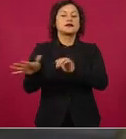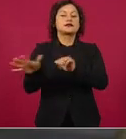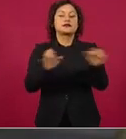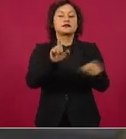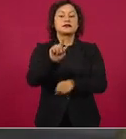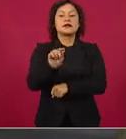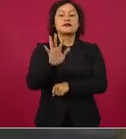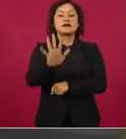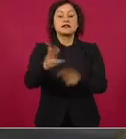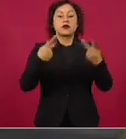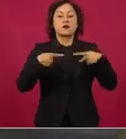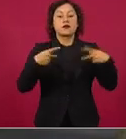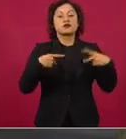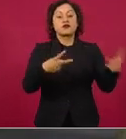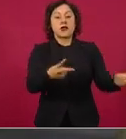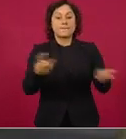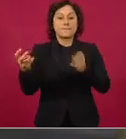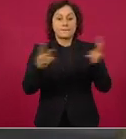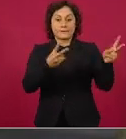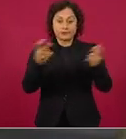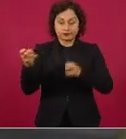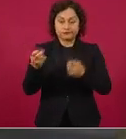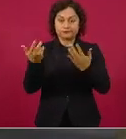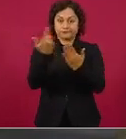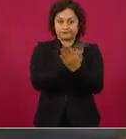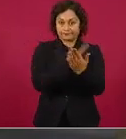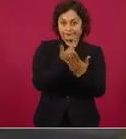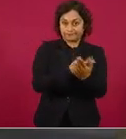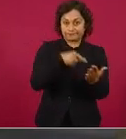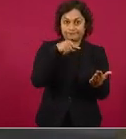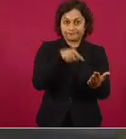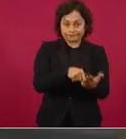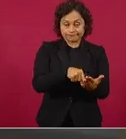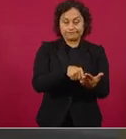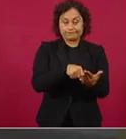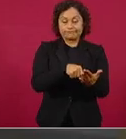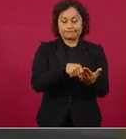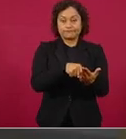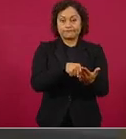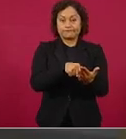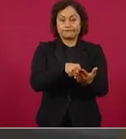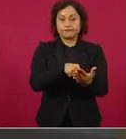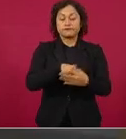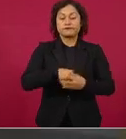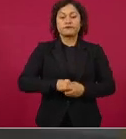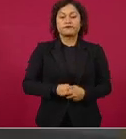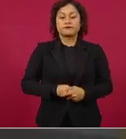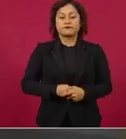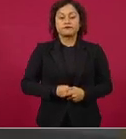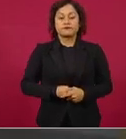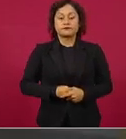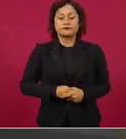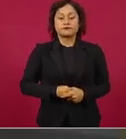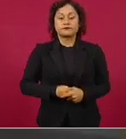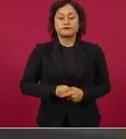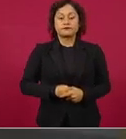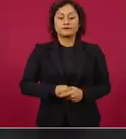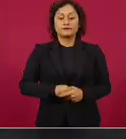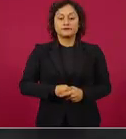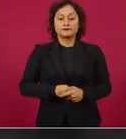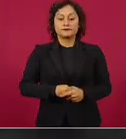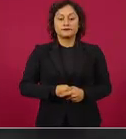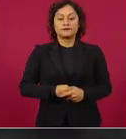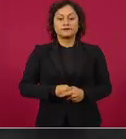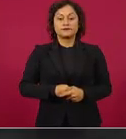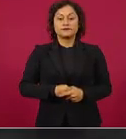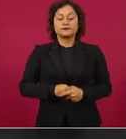al Registro Nacional de Personas Desaparecidas y No Localizadas. Además de que desde